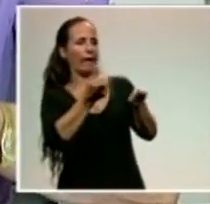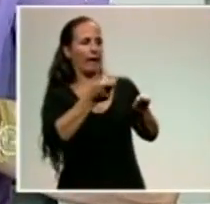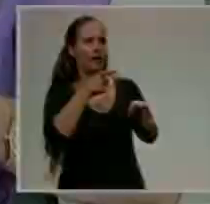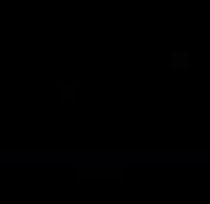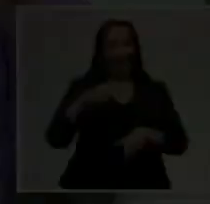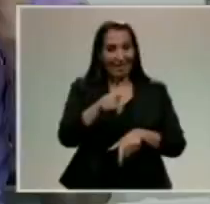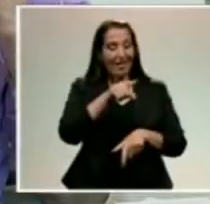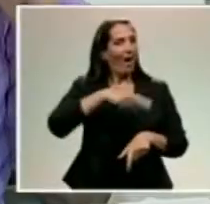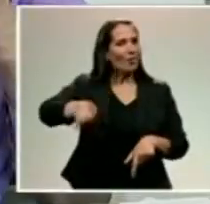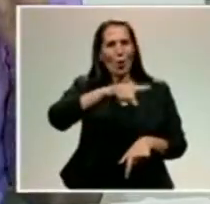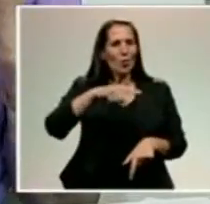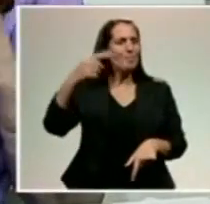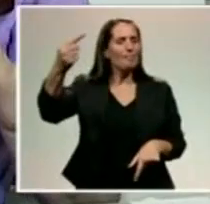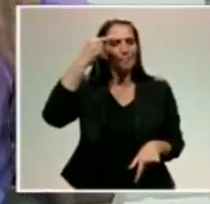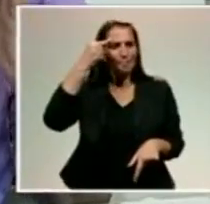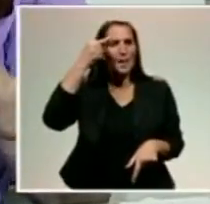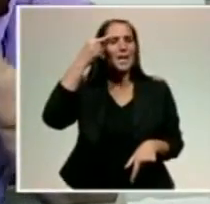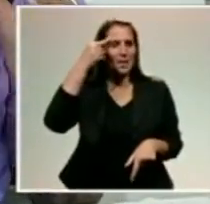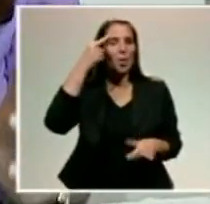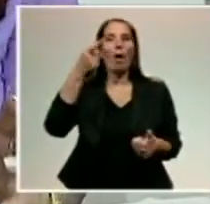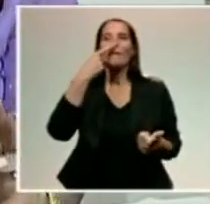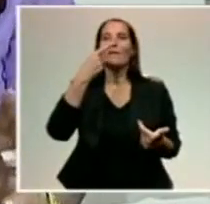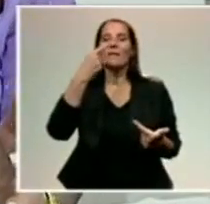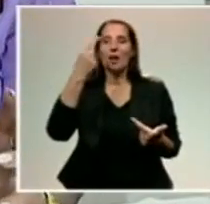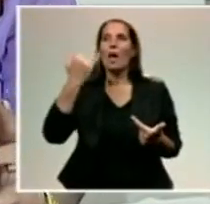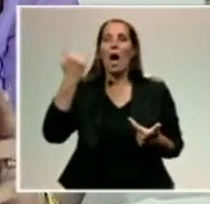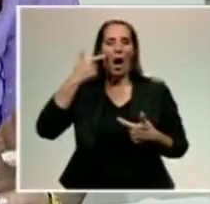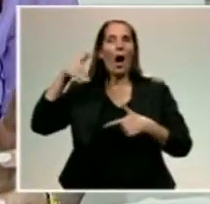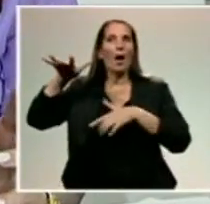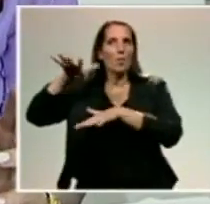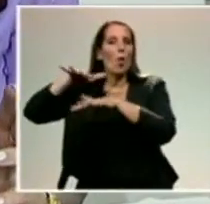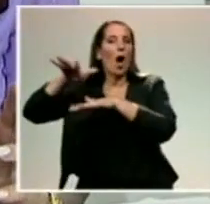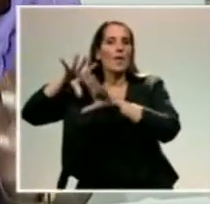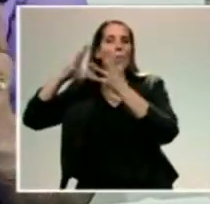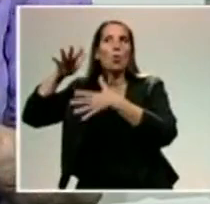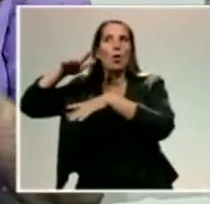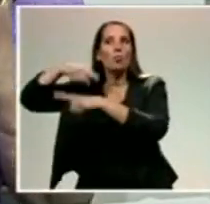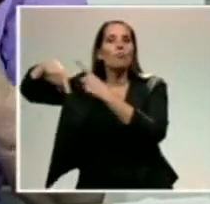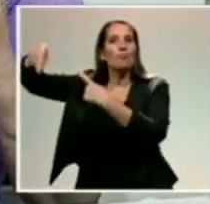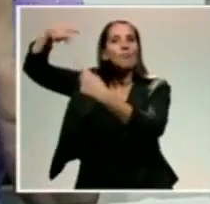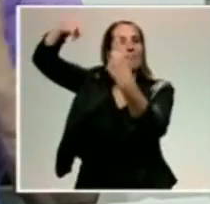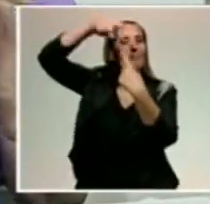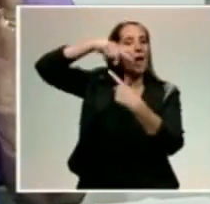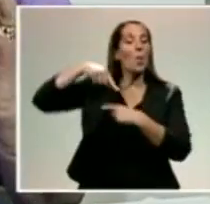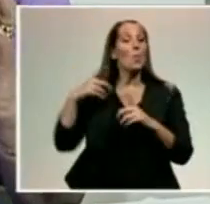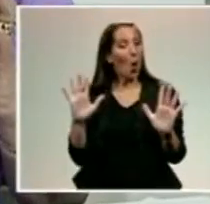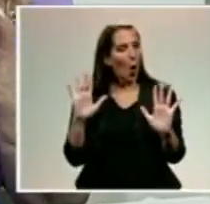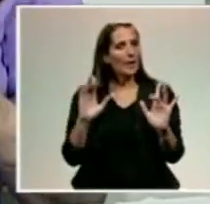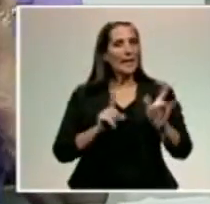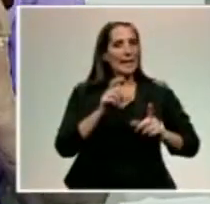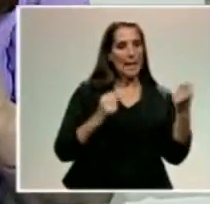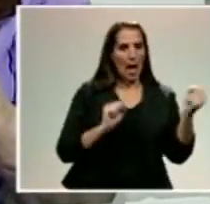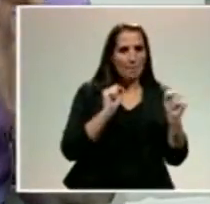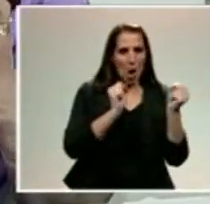mediático quiere. Pensemos en todos los intereses que se mueven hoy en el mundo, porque cuando se ponen tan nerviosos